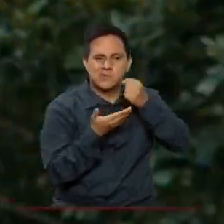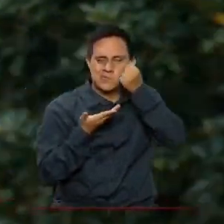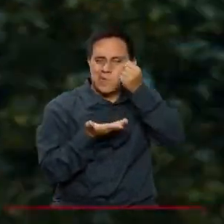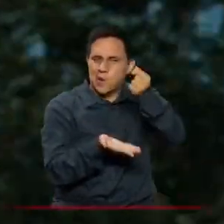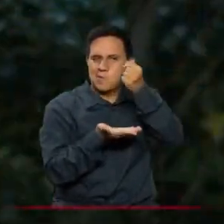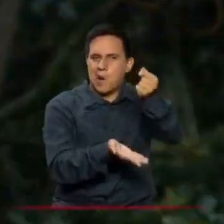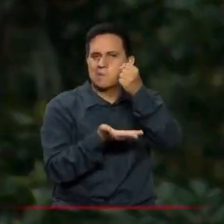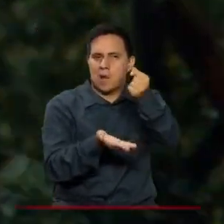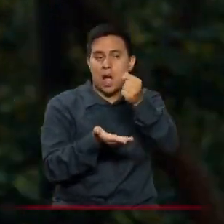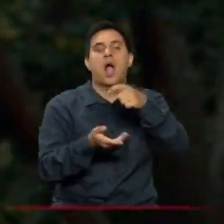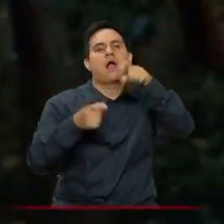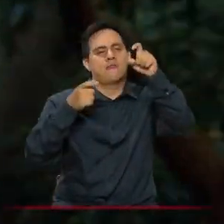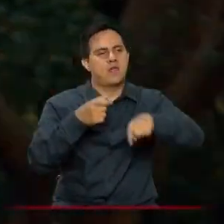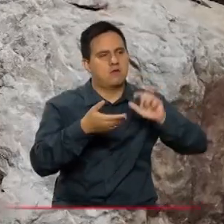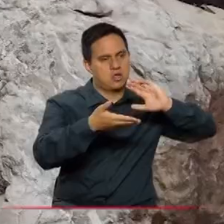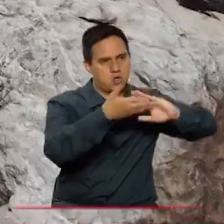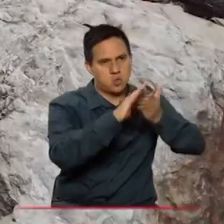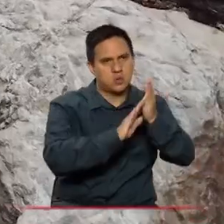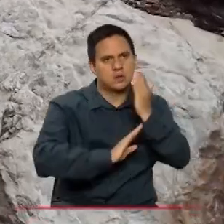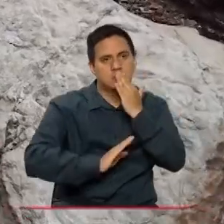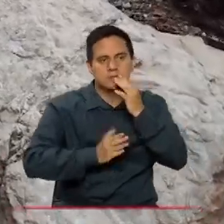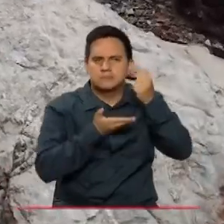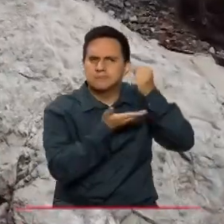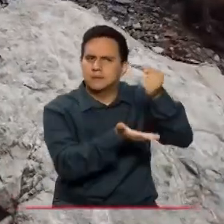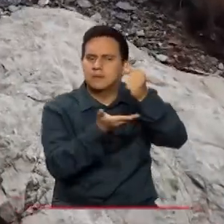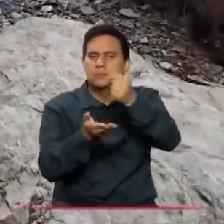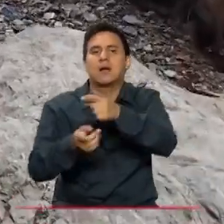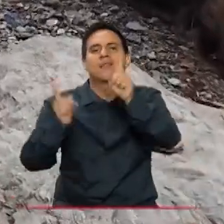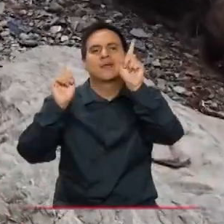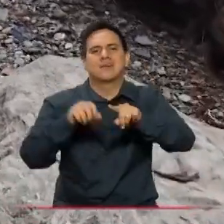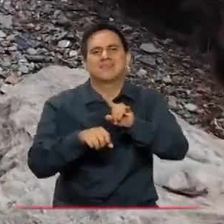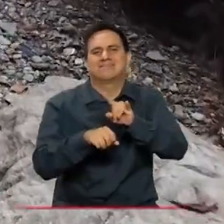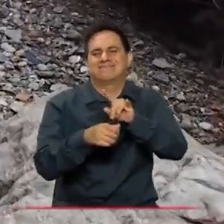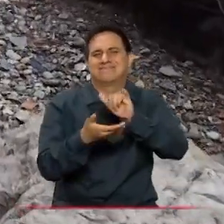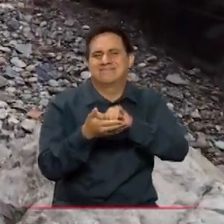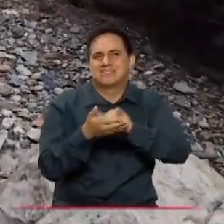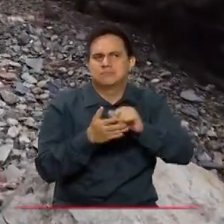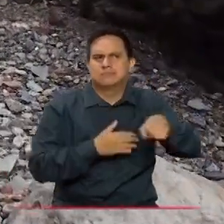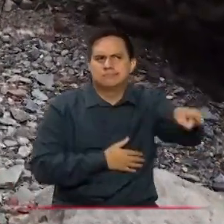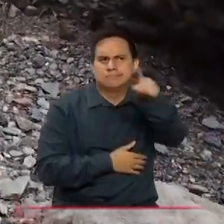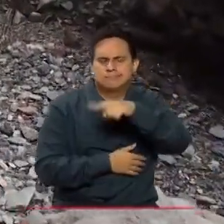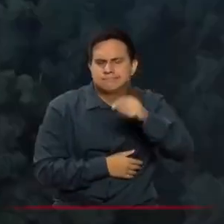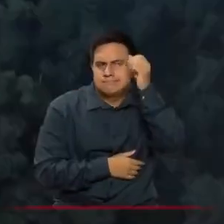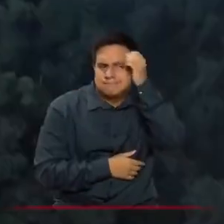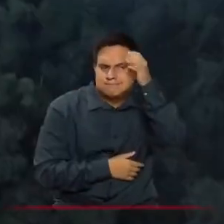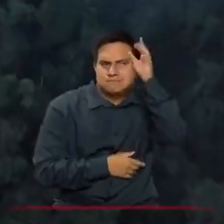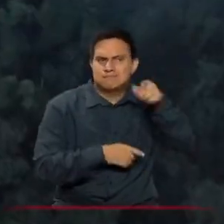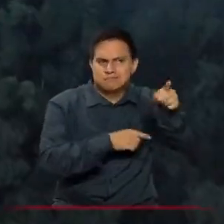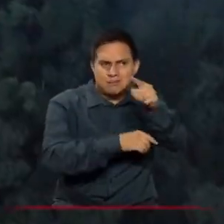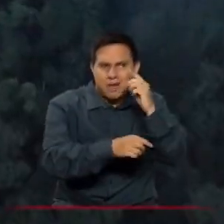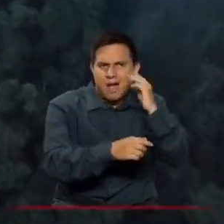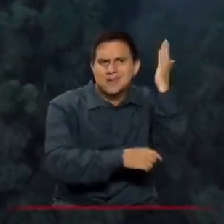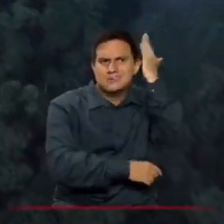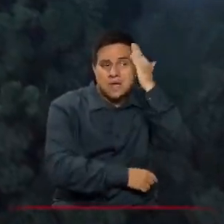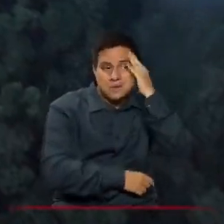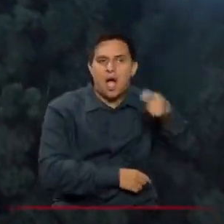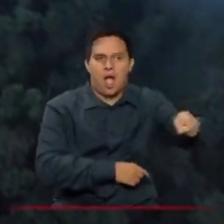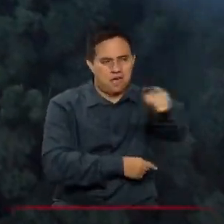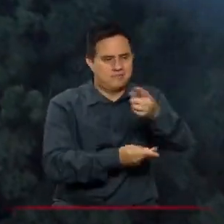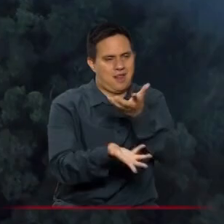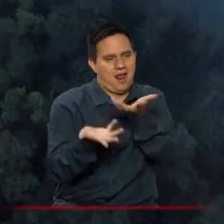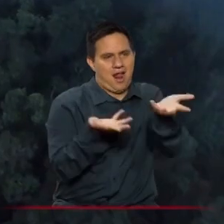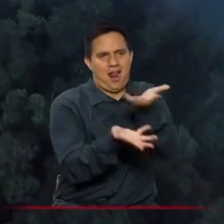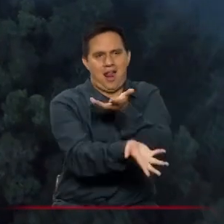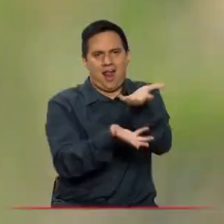las comunidades indígenas y locales y promueven el uso amplio de estos conocimientos con la participación de quienes los poseen y